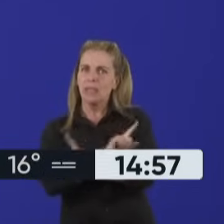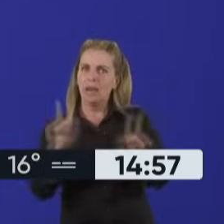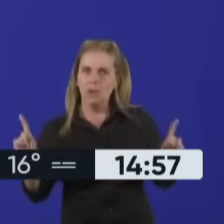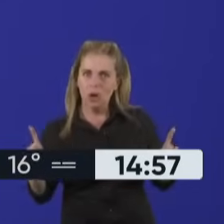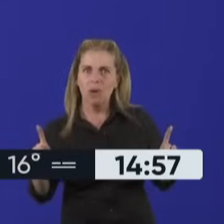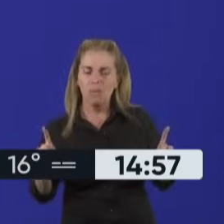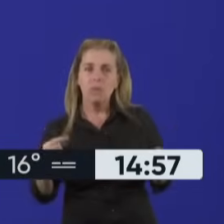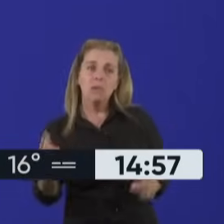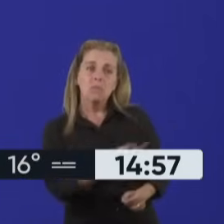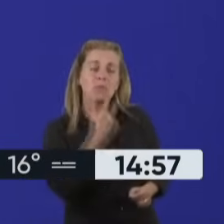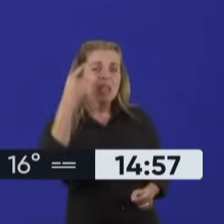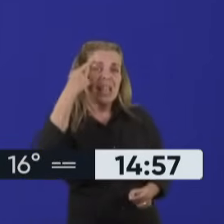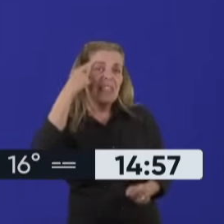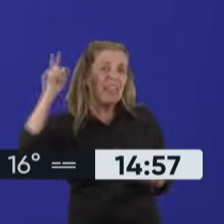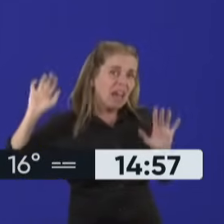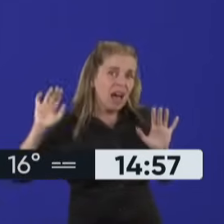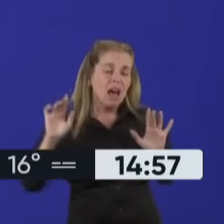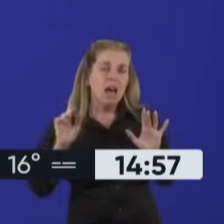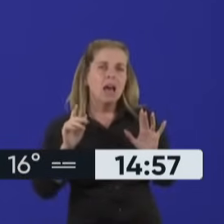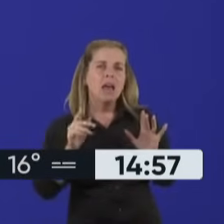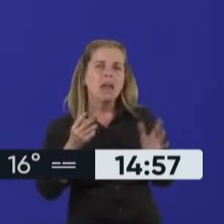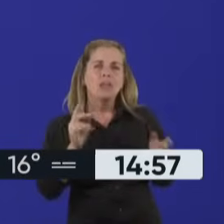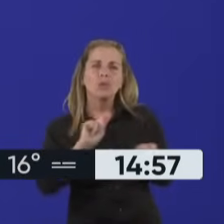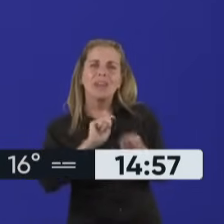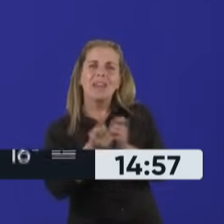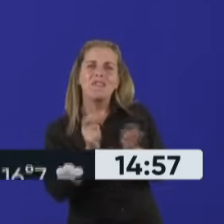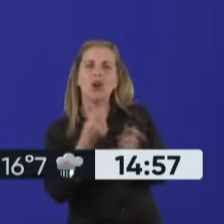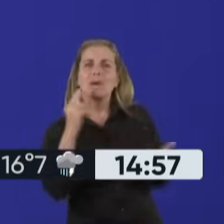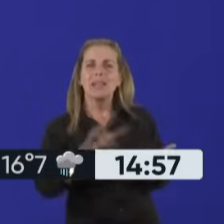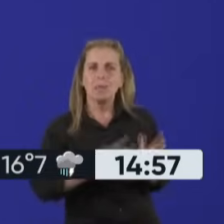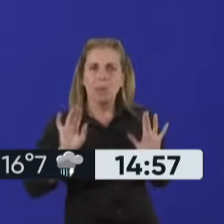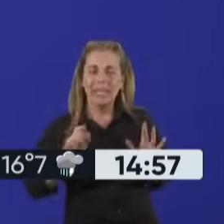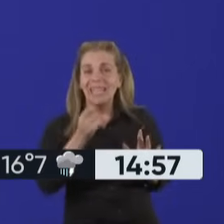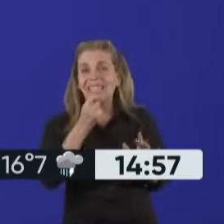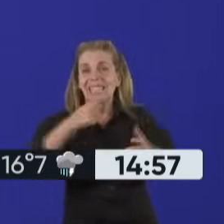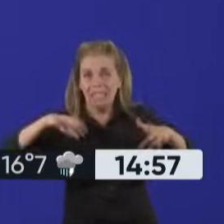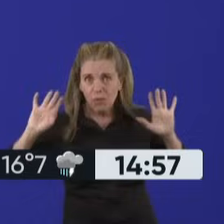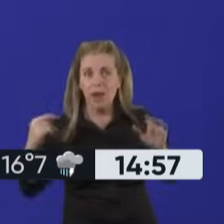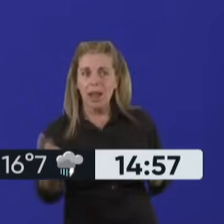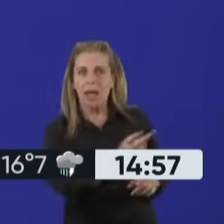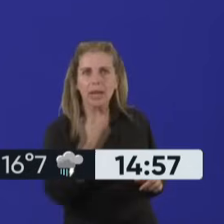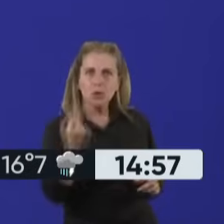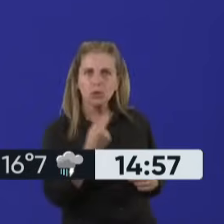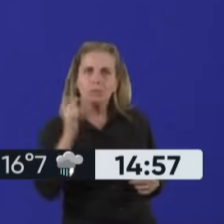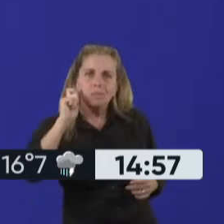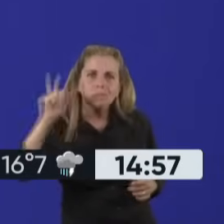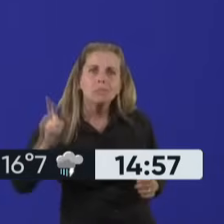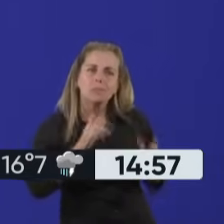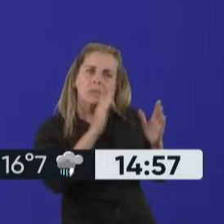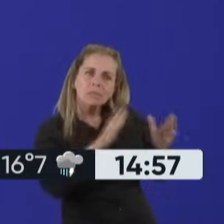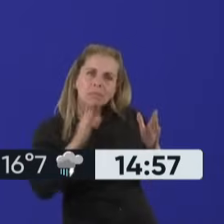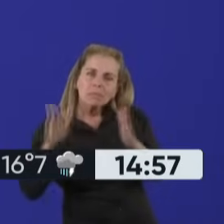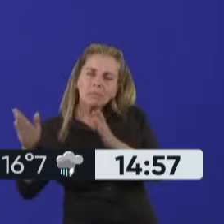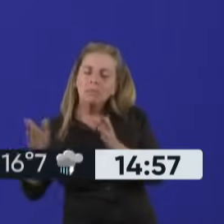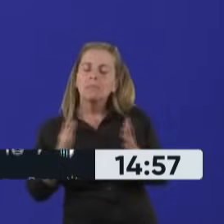Y nuestra hipótesis es que si nosotros lográramos encadenar una secuencia de tasas